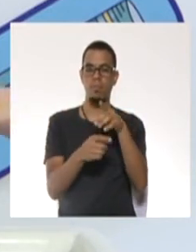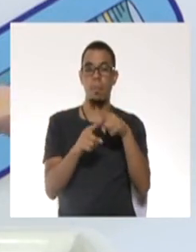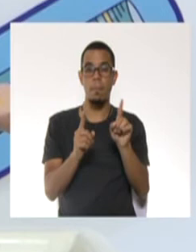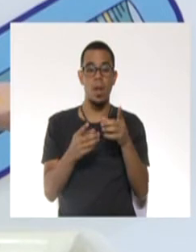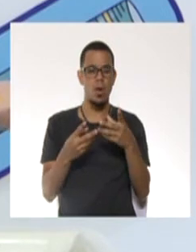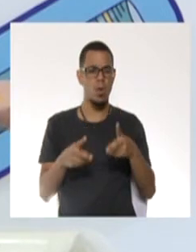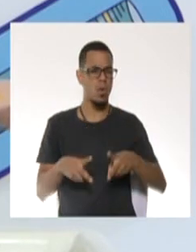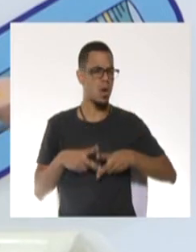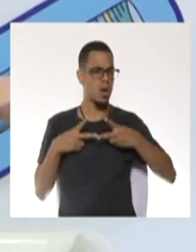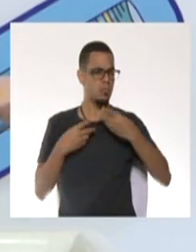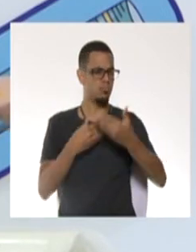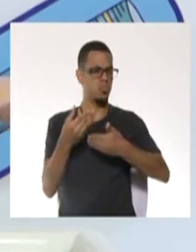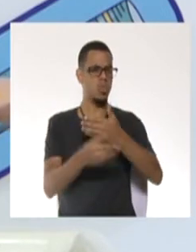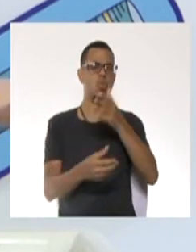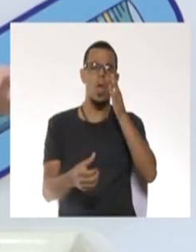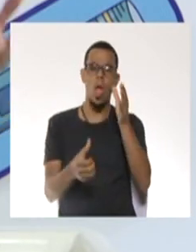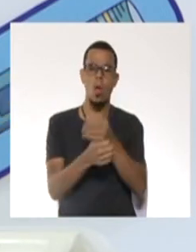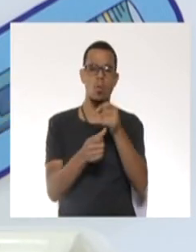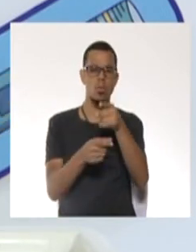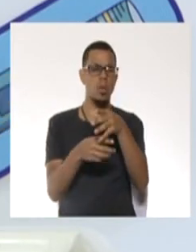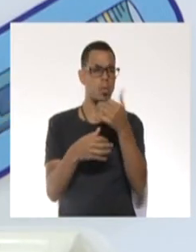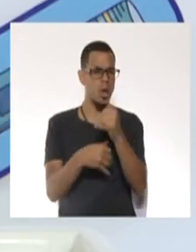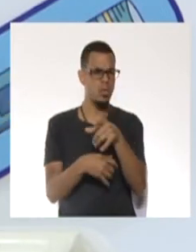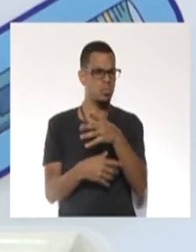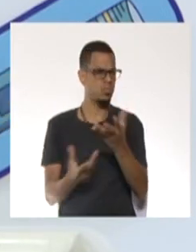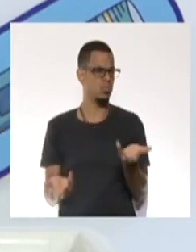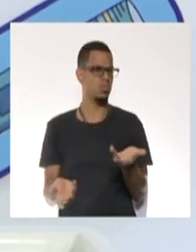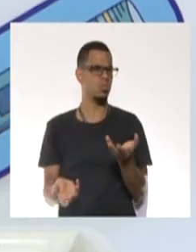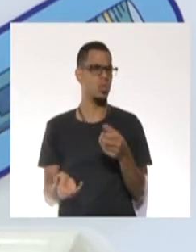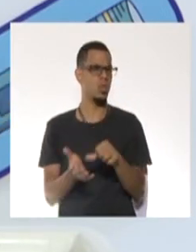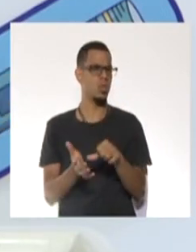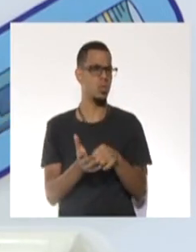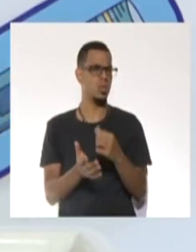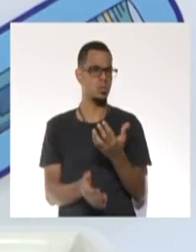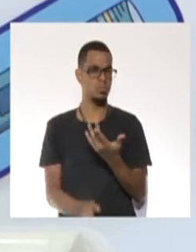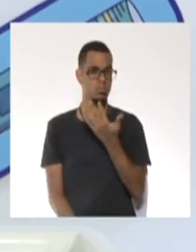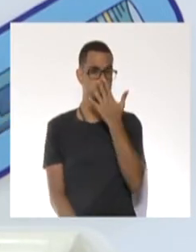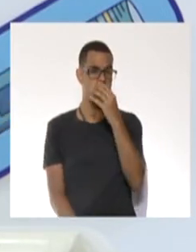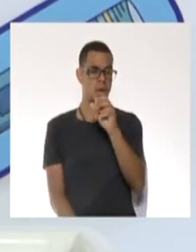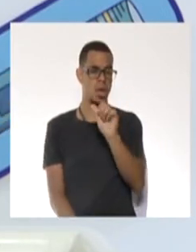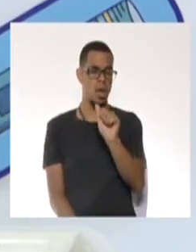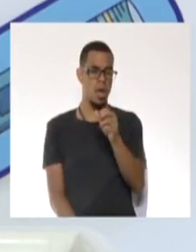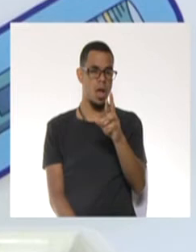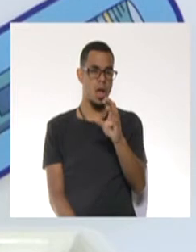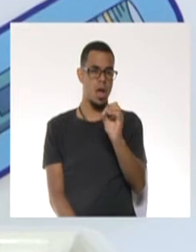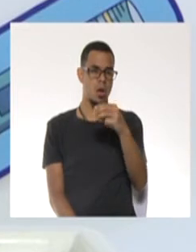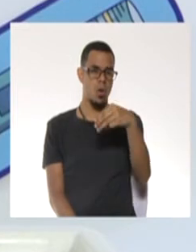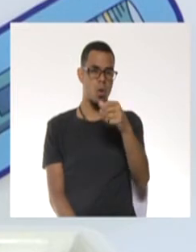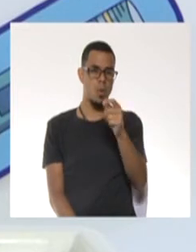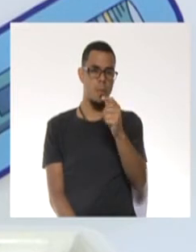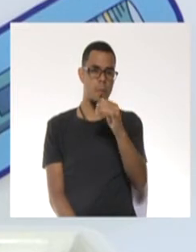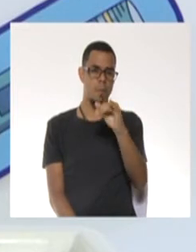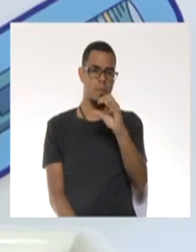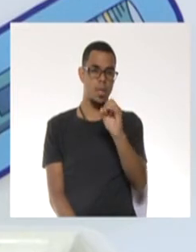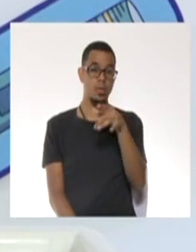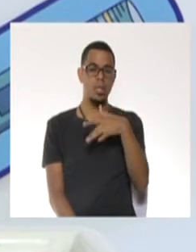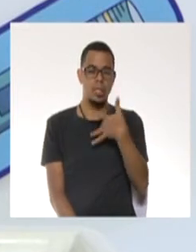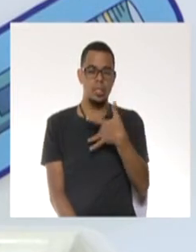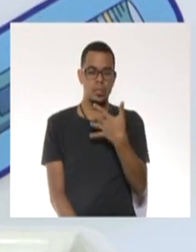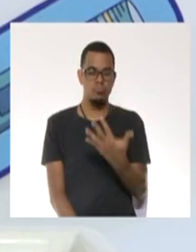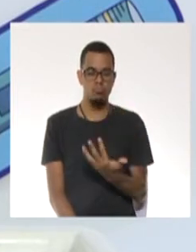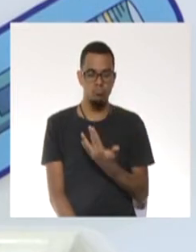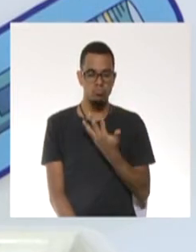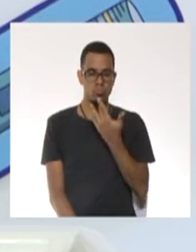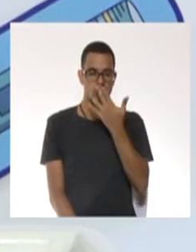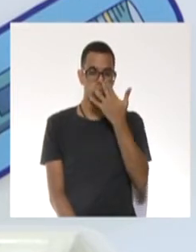vida diaria, ¿dónde encontramos compuestos aromáticos? ¿Aromáticos a qué se refiere? Olor, a que tiene un olor particular.